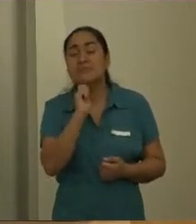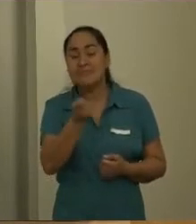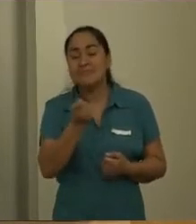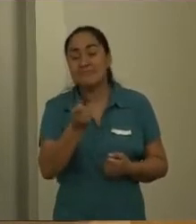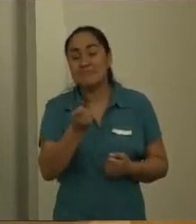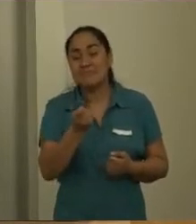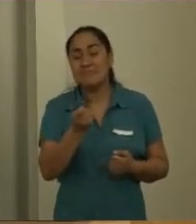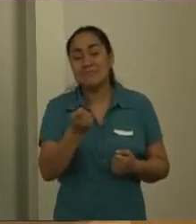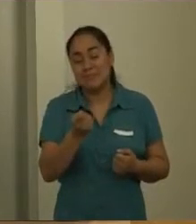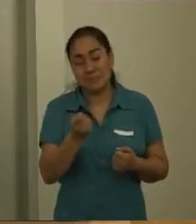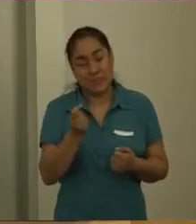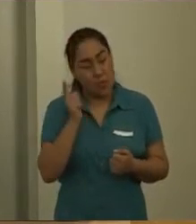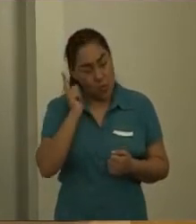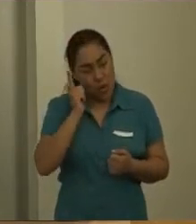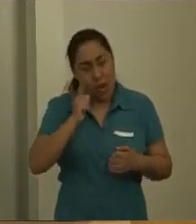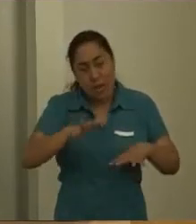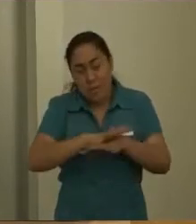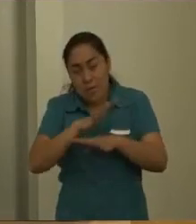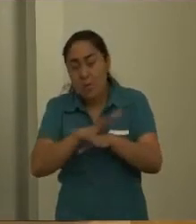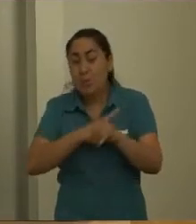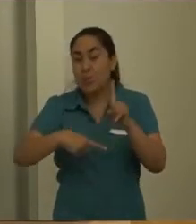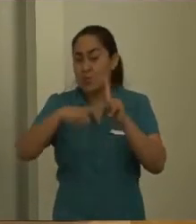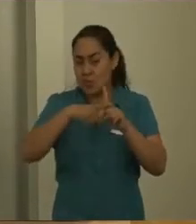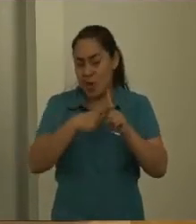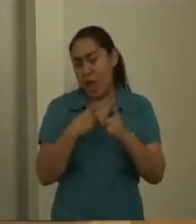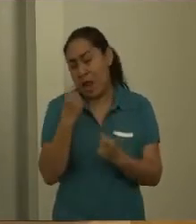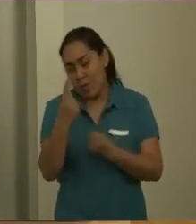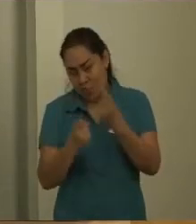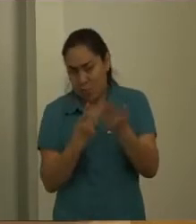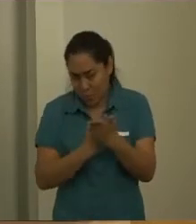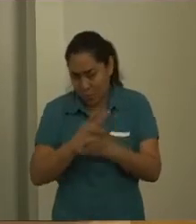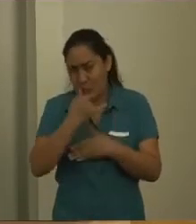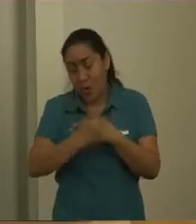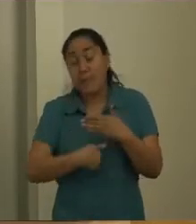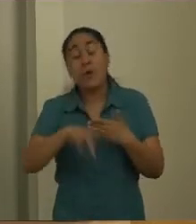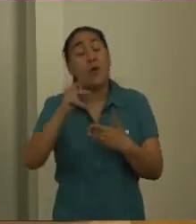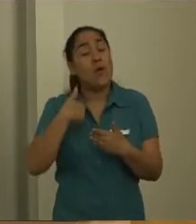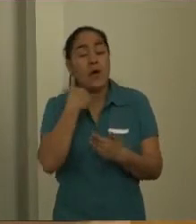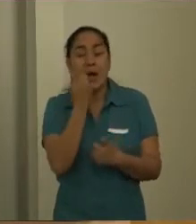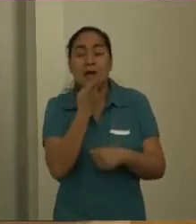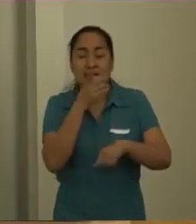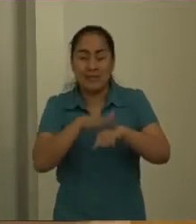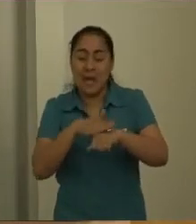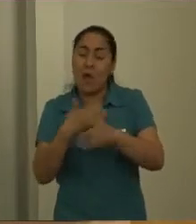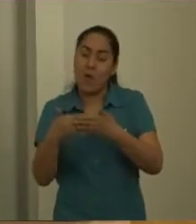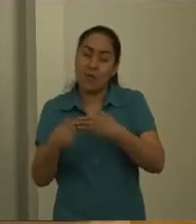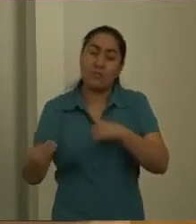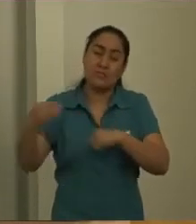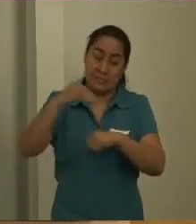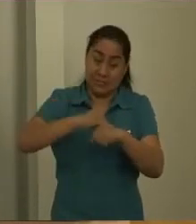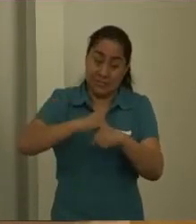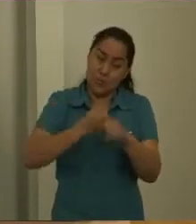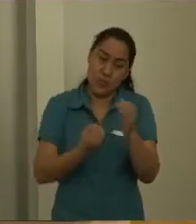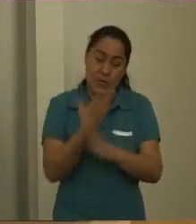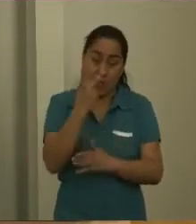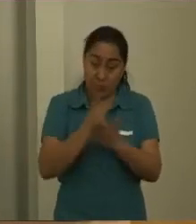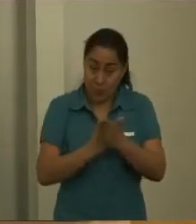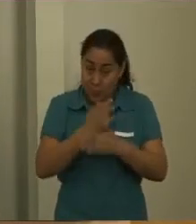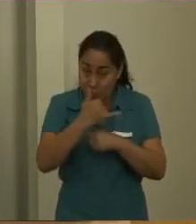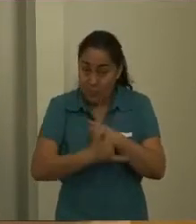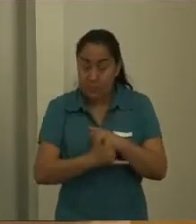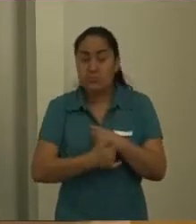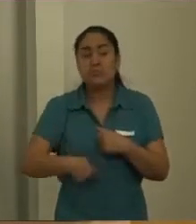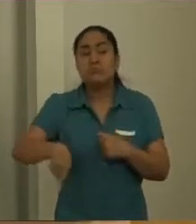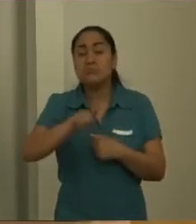positivos de algunos proyectos pero queremos señalar que en la implementación de estos proyectos no se